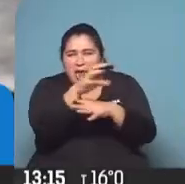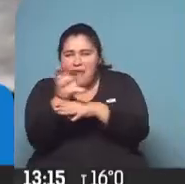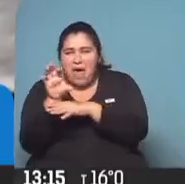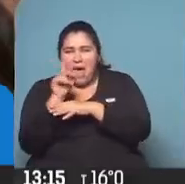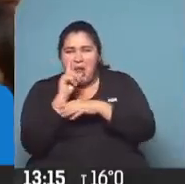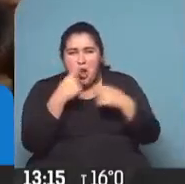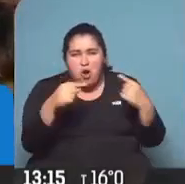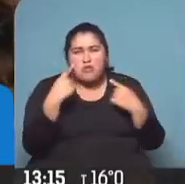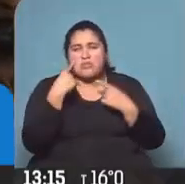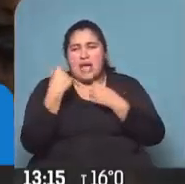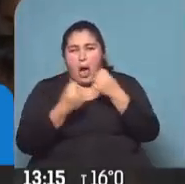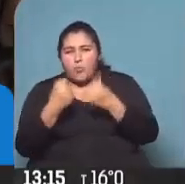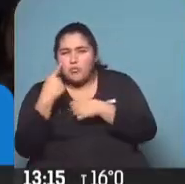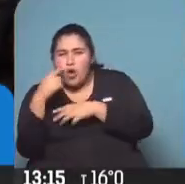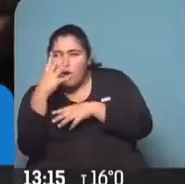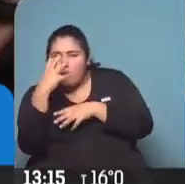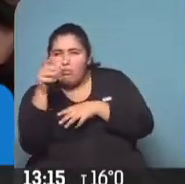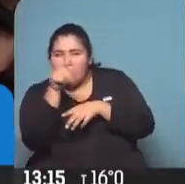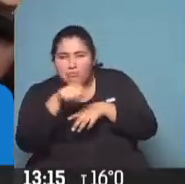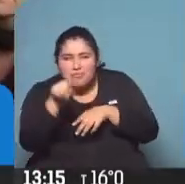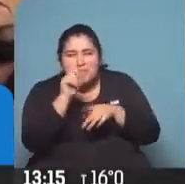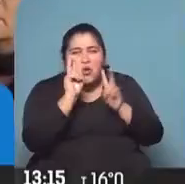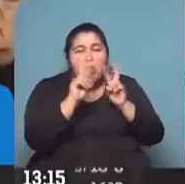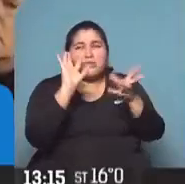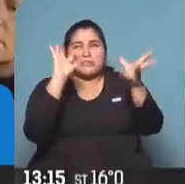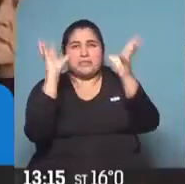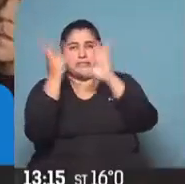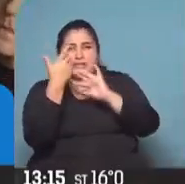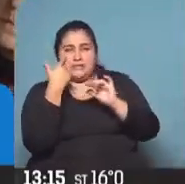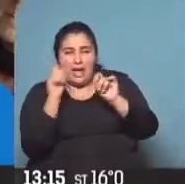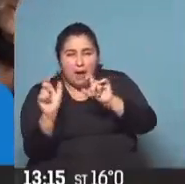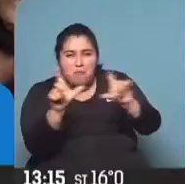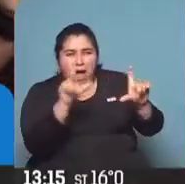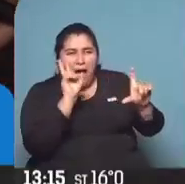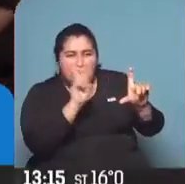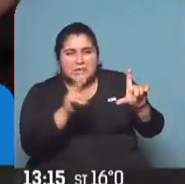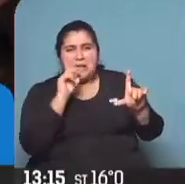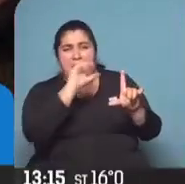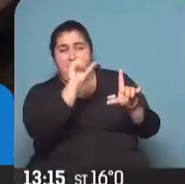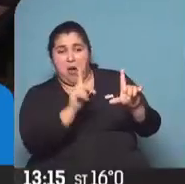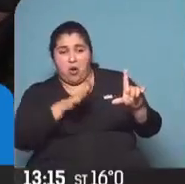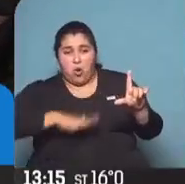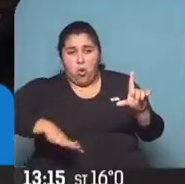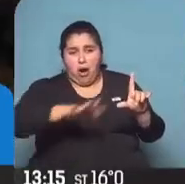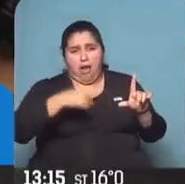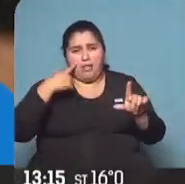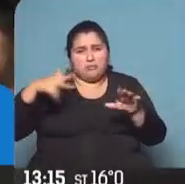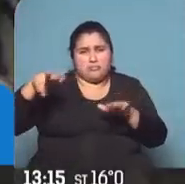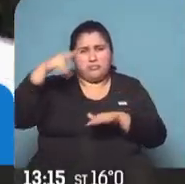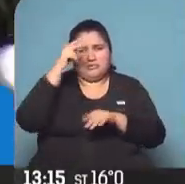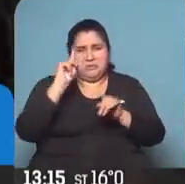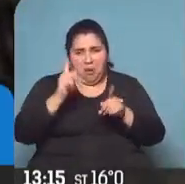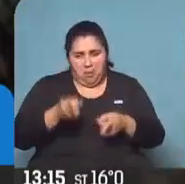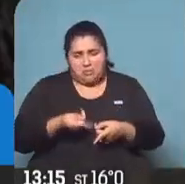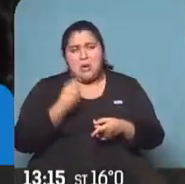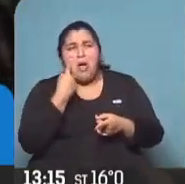reconocimiento equipos de meteorología y procesamiento de imágenes cartográficas satelitales con la misión de